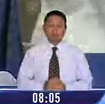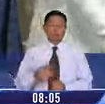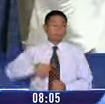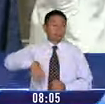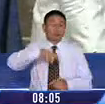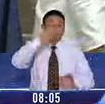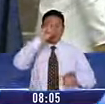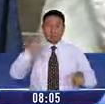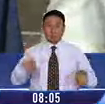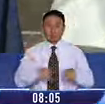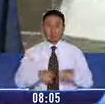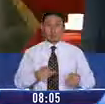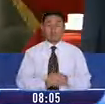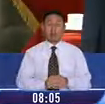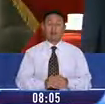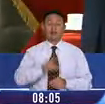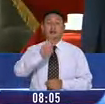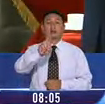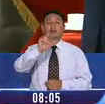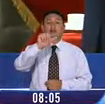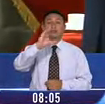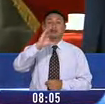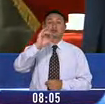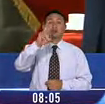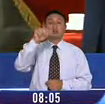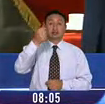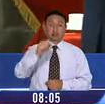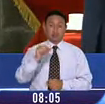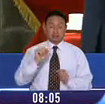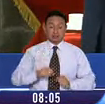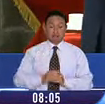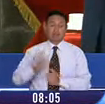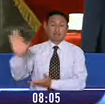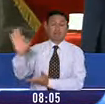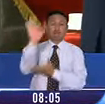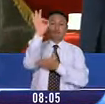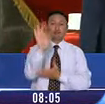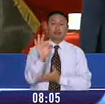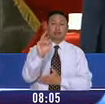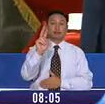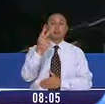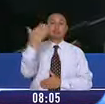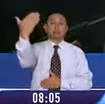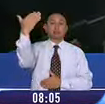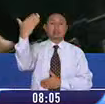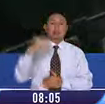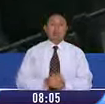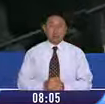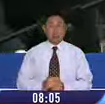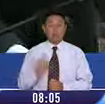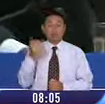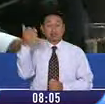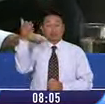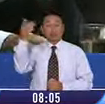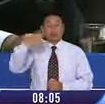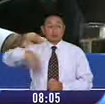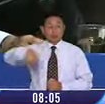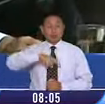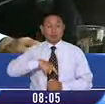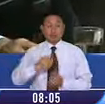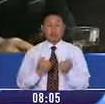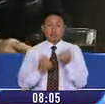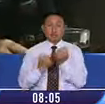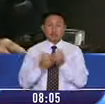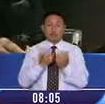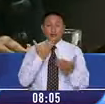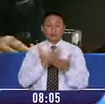unanimidad, Fernanda Racines, de la Revolución Ciudadana, fue designada como vicealcaldesa. En su primer discurso agradeció el apoyo de sus